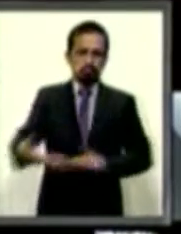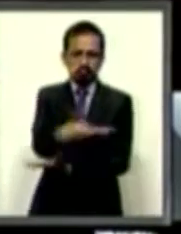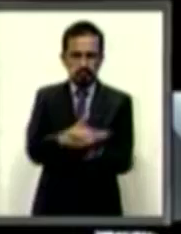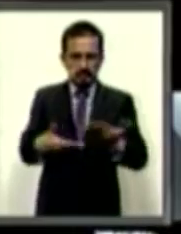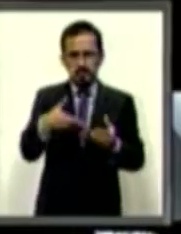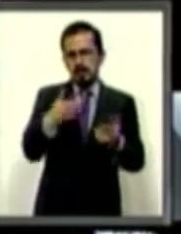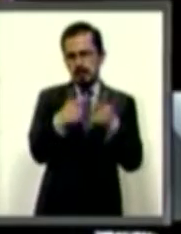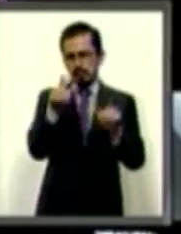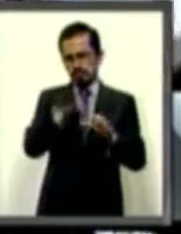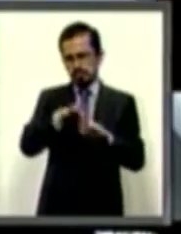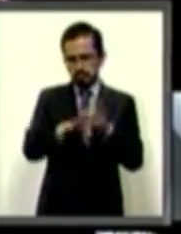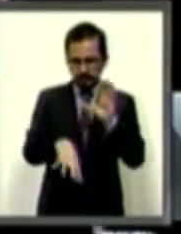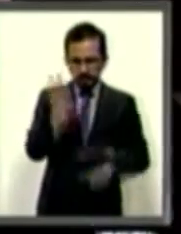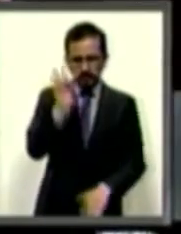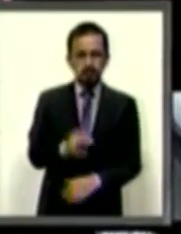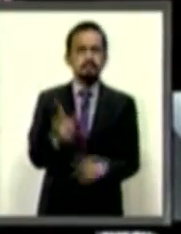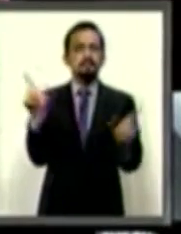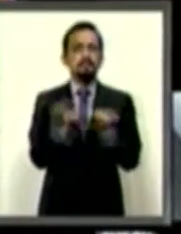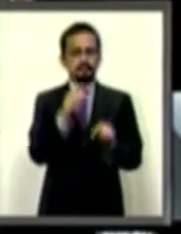cuanto, presidente, diputado.